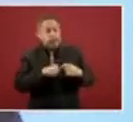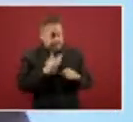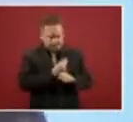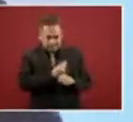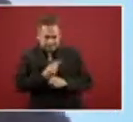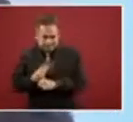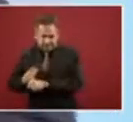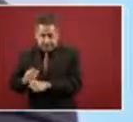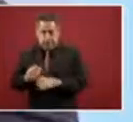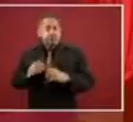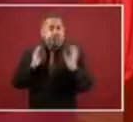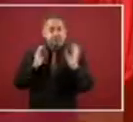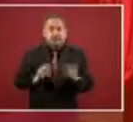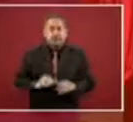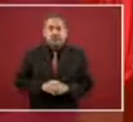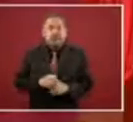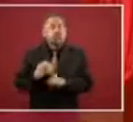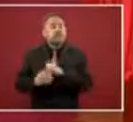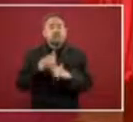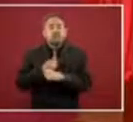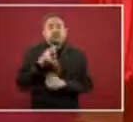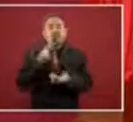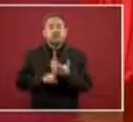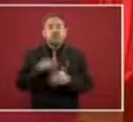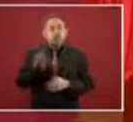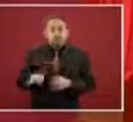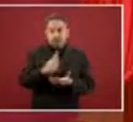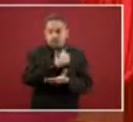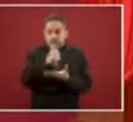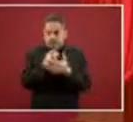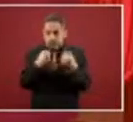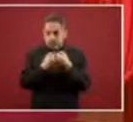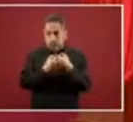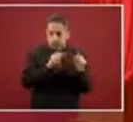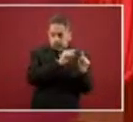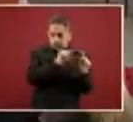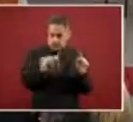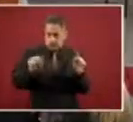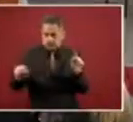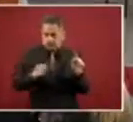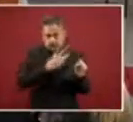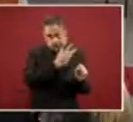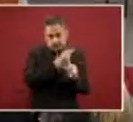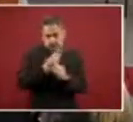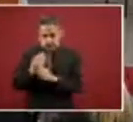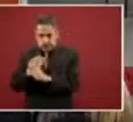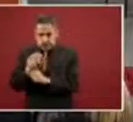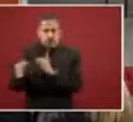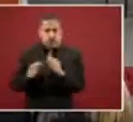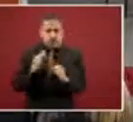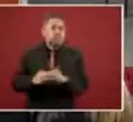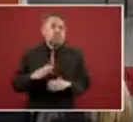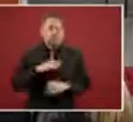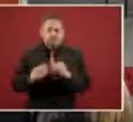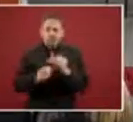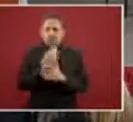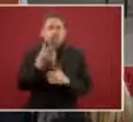2019 puntualmente en cada una de estas ciudades y tenemos 4 ciudades turísticas que, como